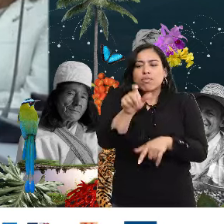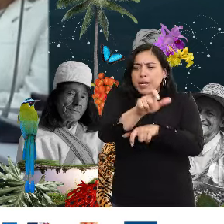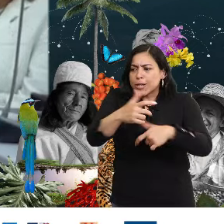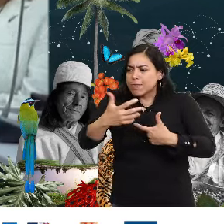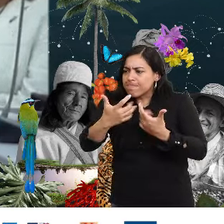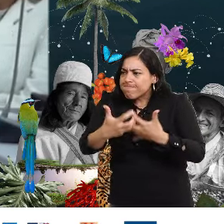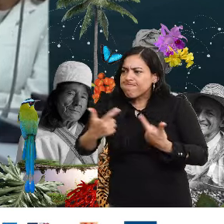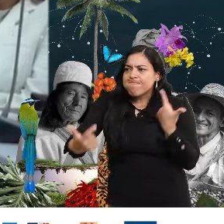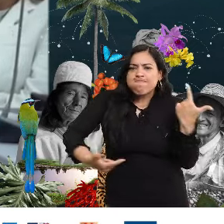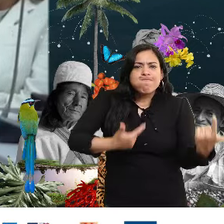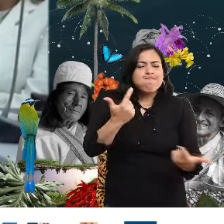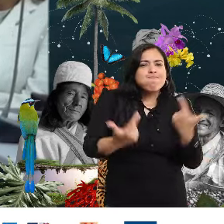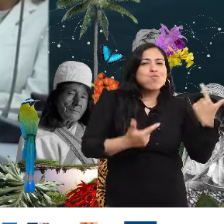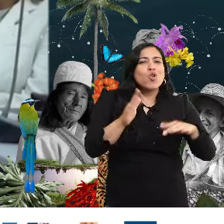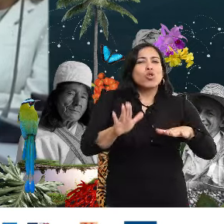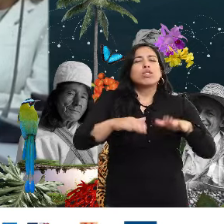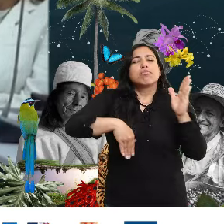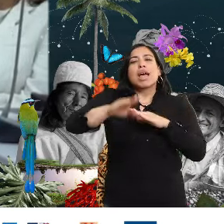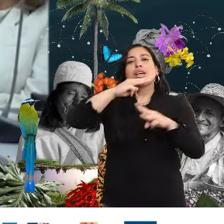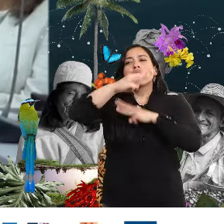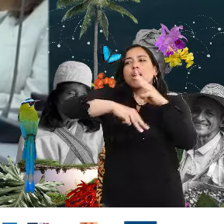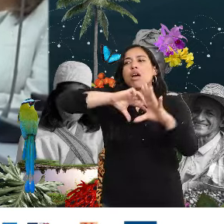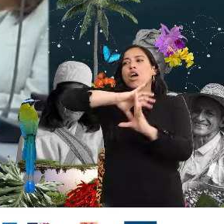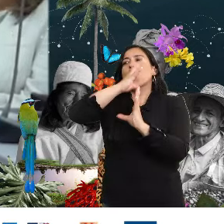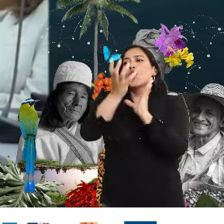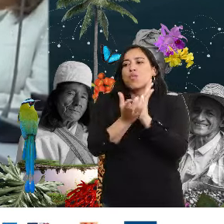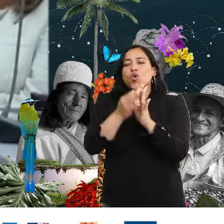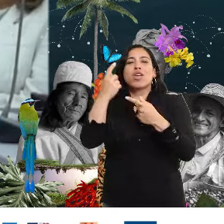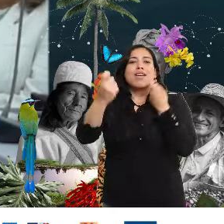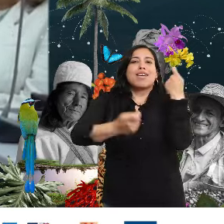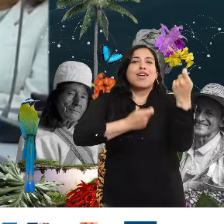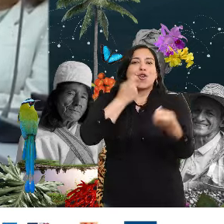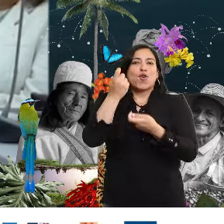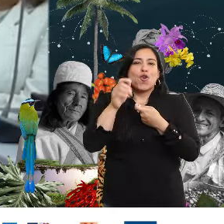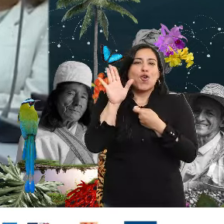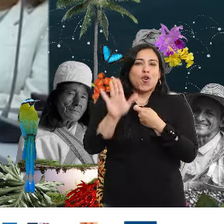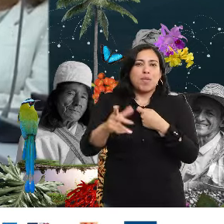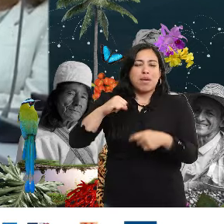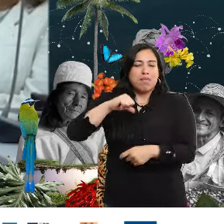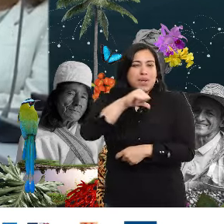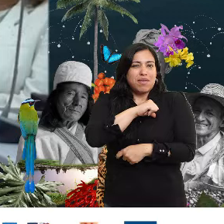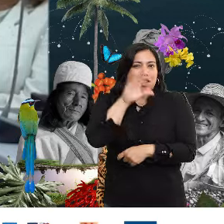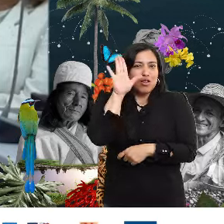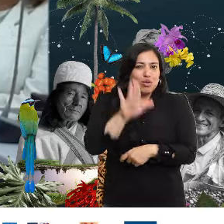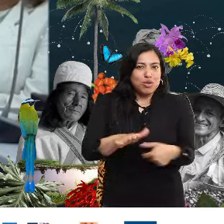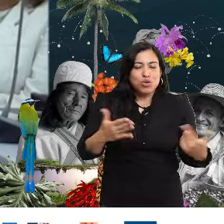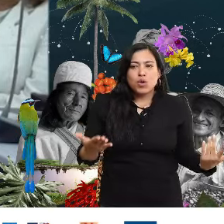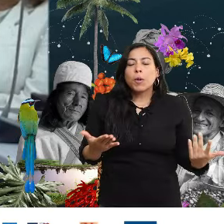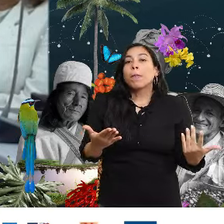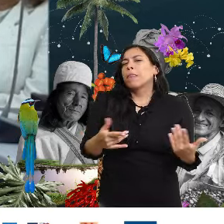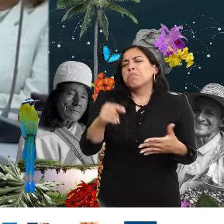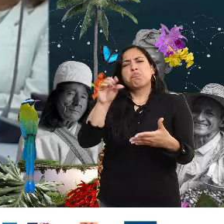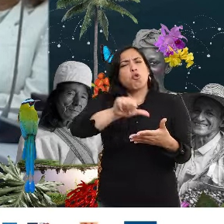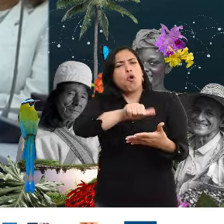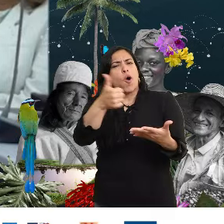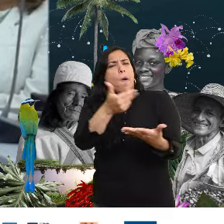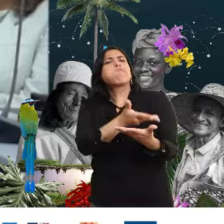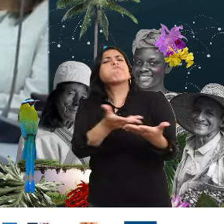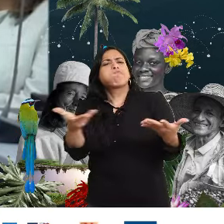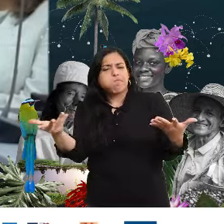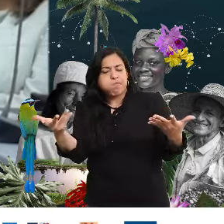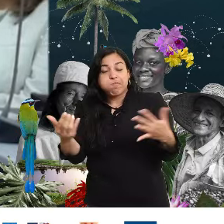emprendedores y el mundo, digamos, más de la economía privada, entre otros,